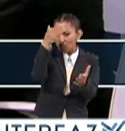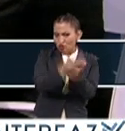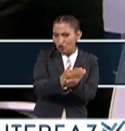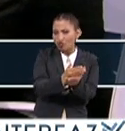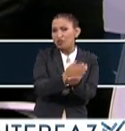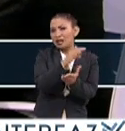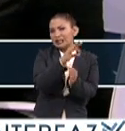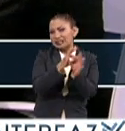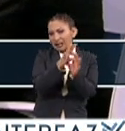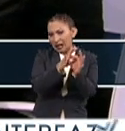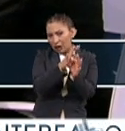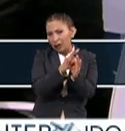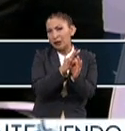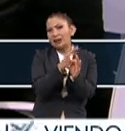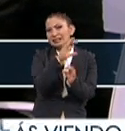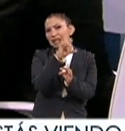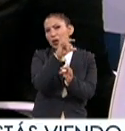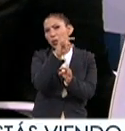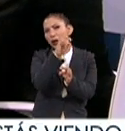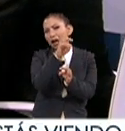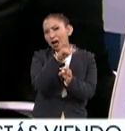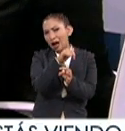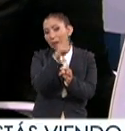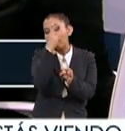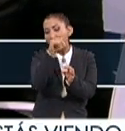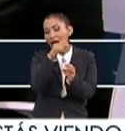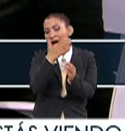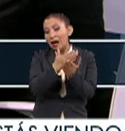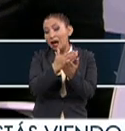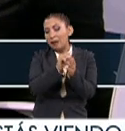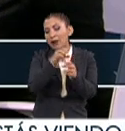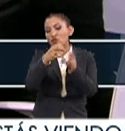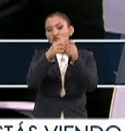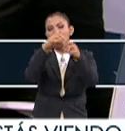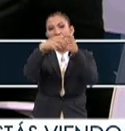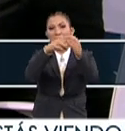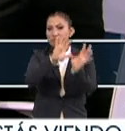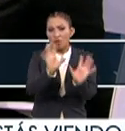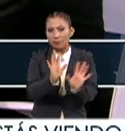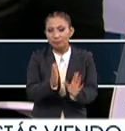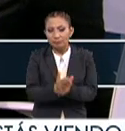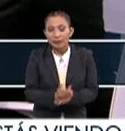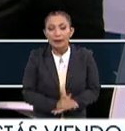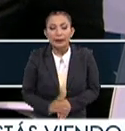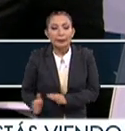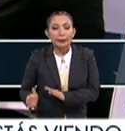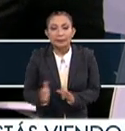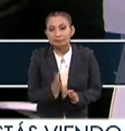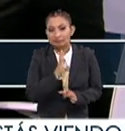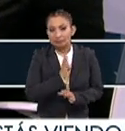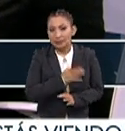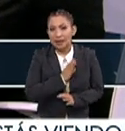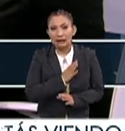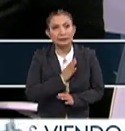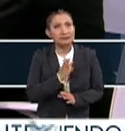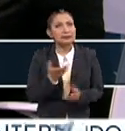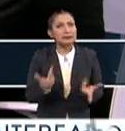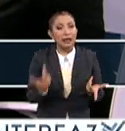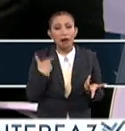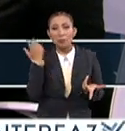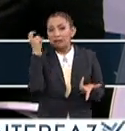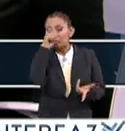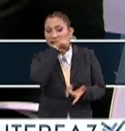estas células porque de esta manera se impide el desarrollo del cáncer, ¿no? Entonces, el cáncer no es